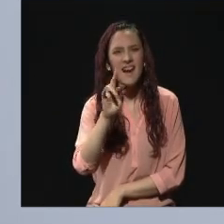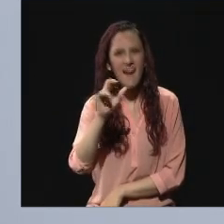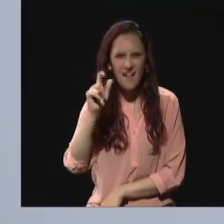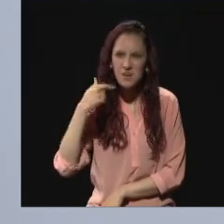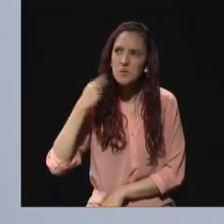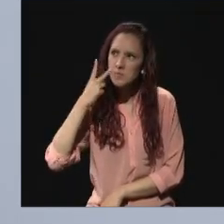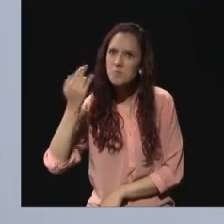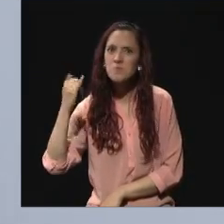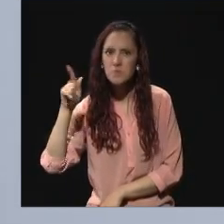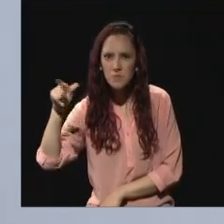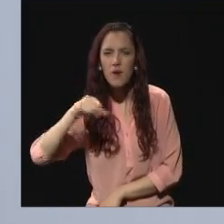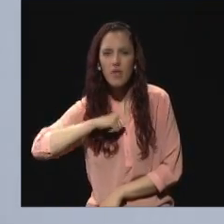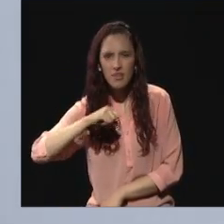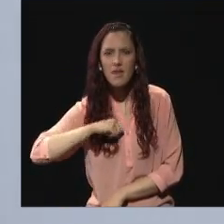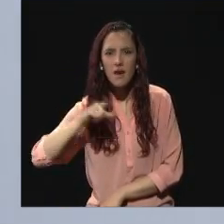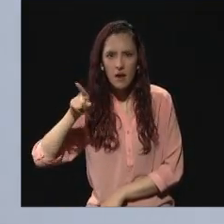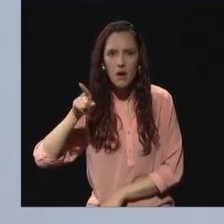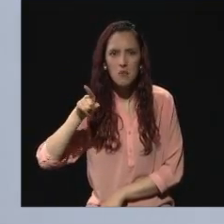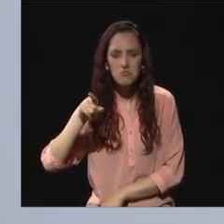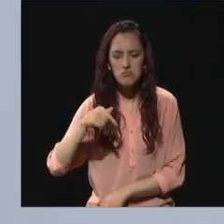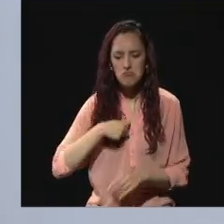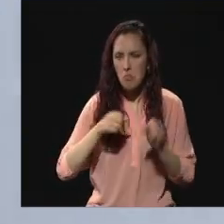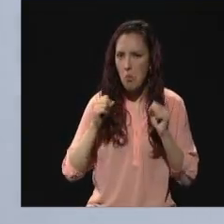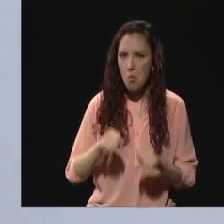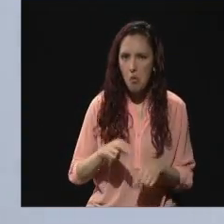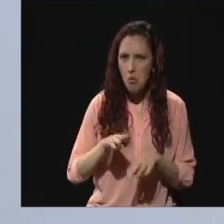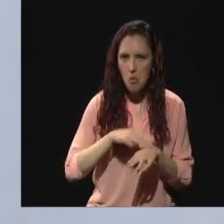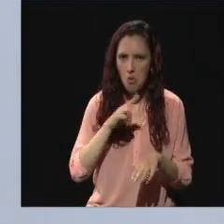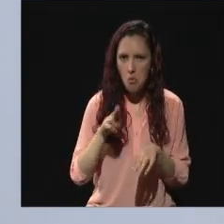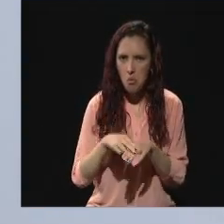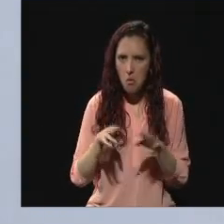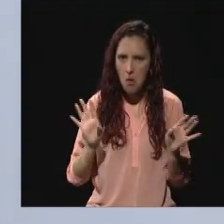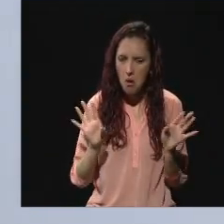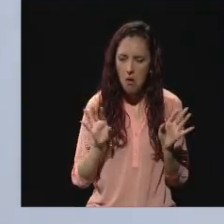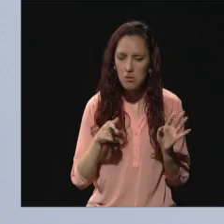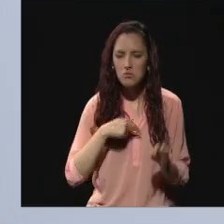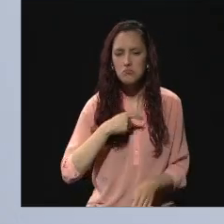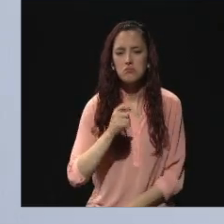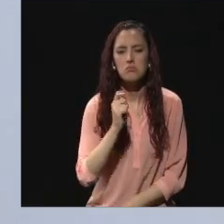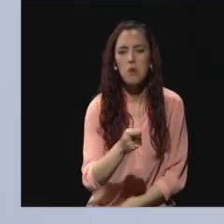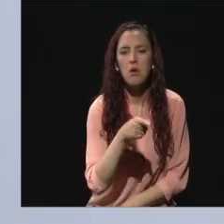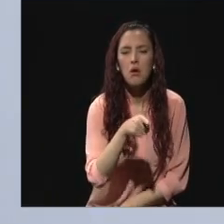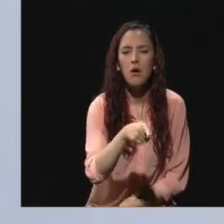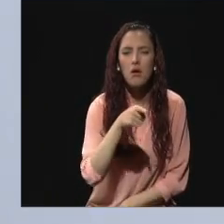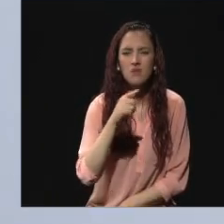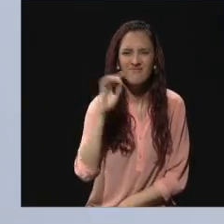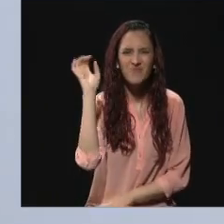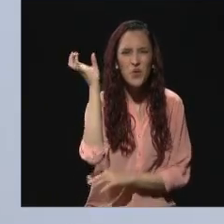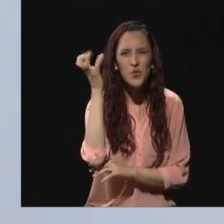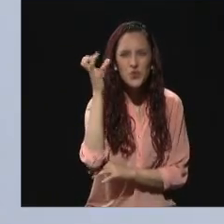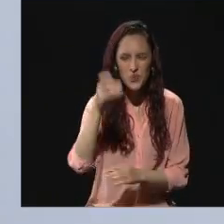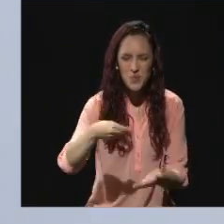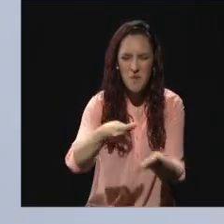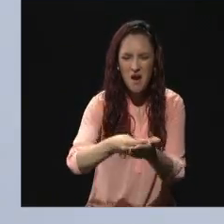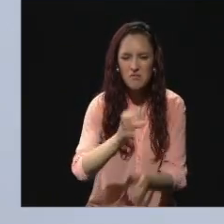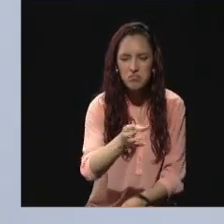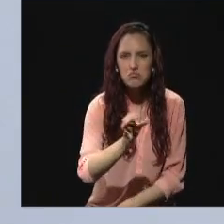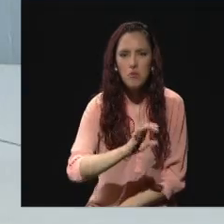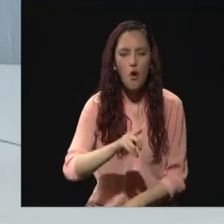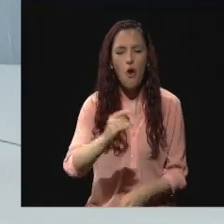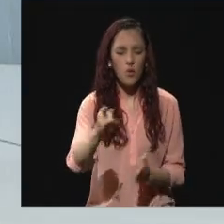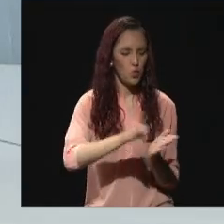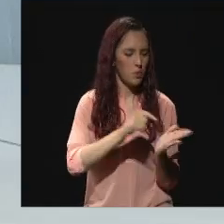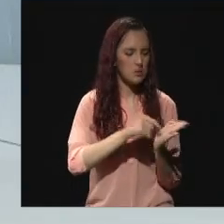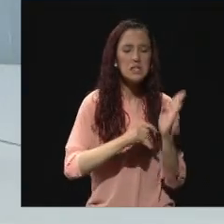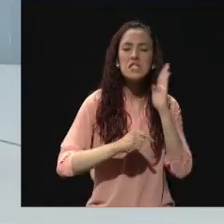telefonía móvil y uno puede cargar su tarjeta prepago de energía y simplemente cuando se le acaba le dice le dice un mensaje celular o